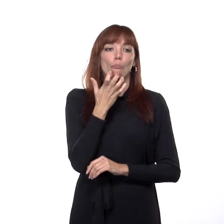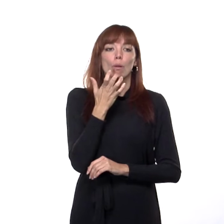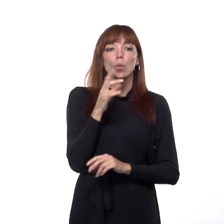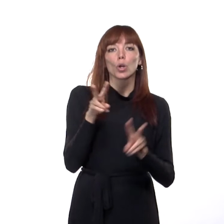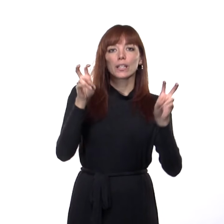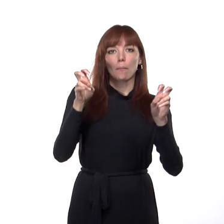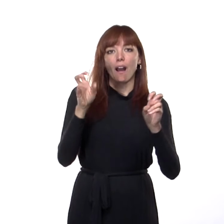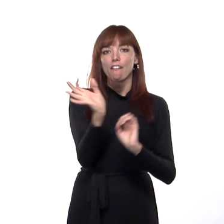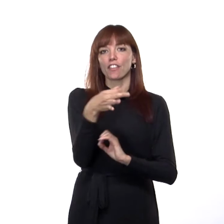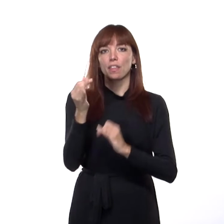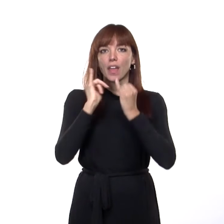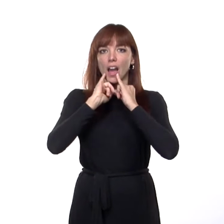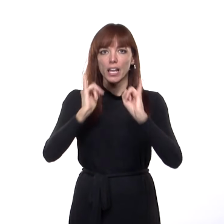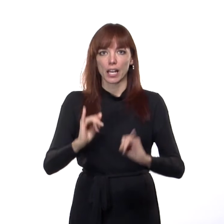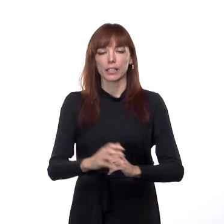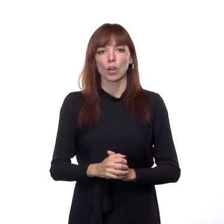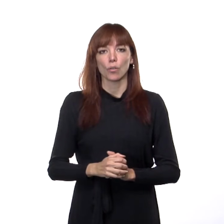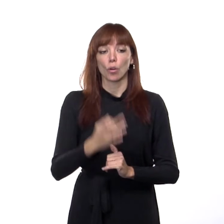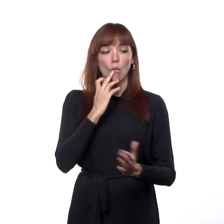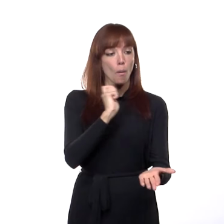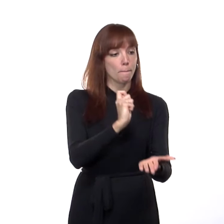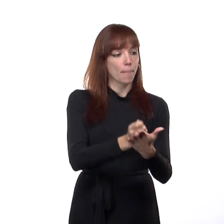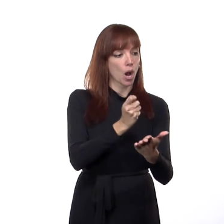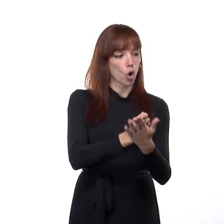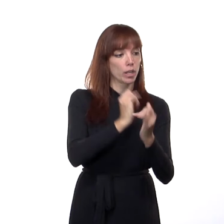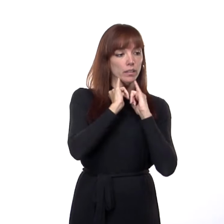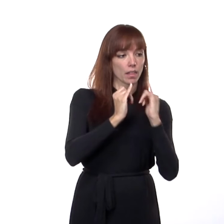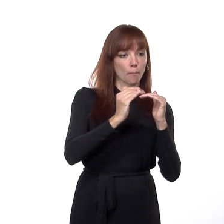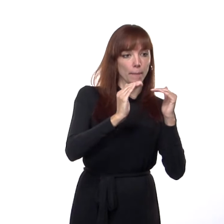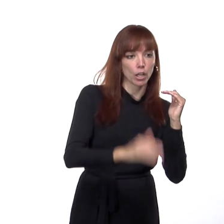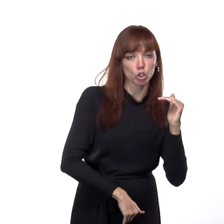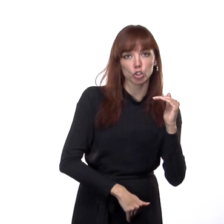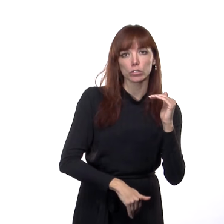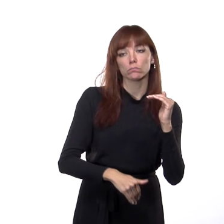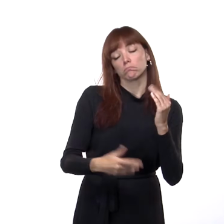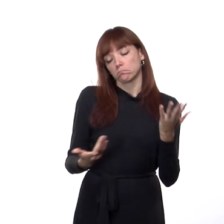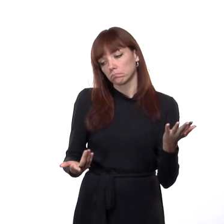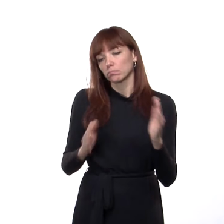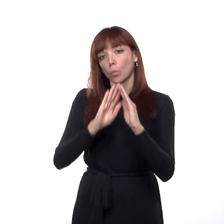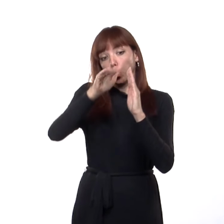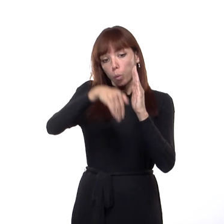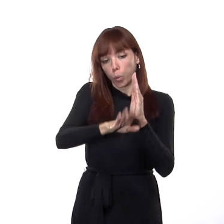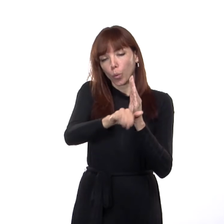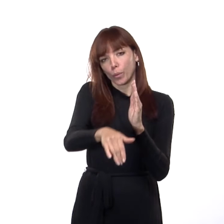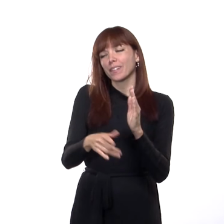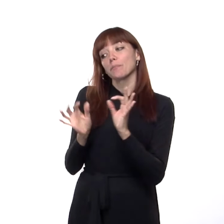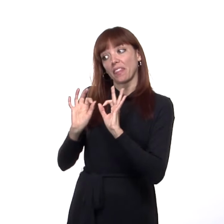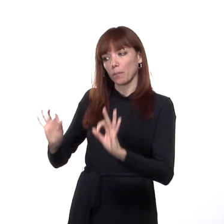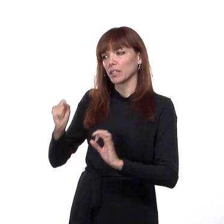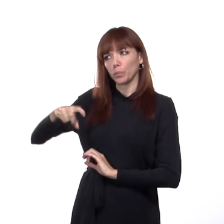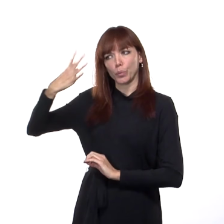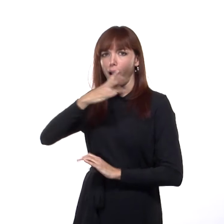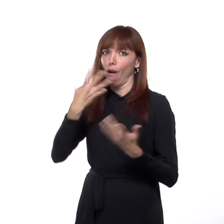eficiencia cuanto menos pago de electricidad cuanto más picos elimino especialmente en estos momentos